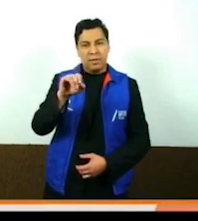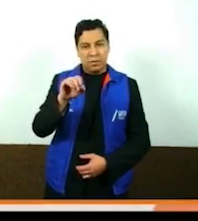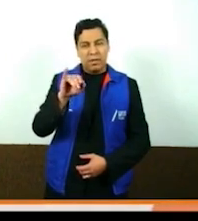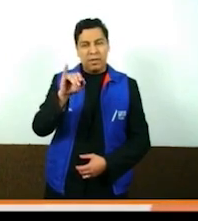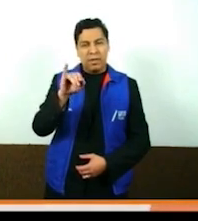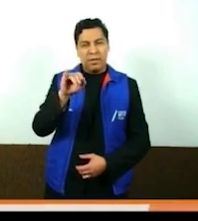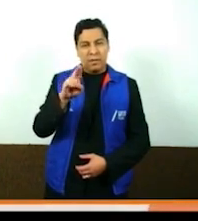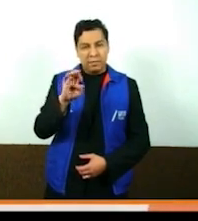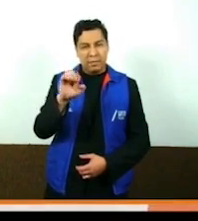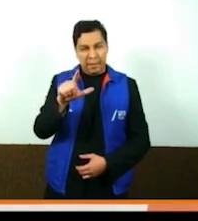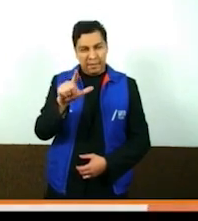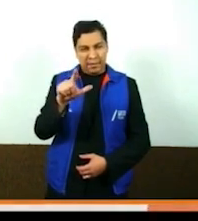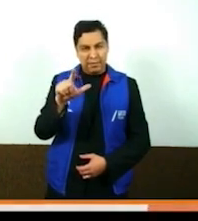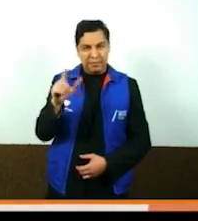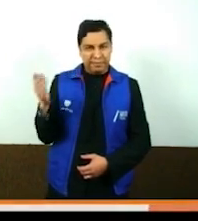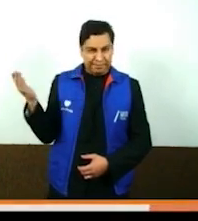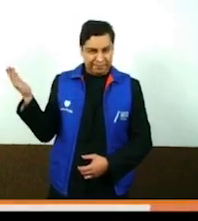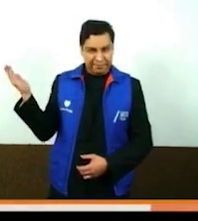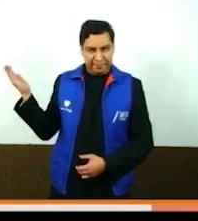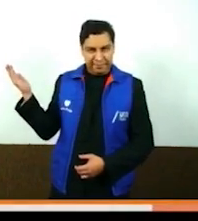Claudia Ivette Zamora Valdés.